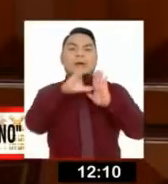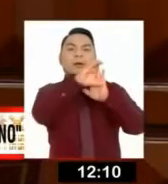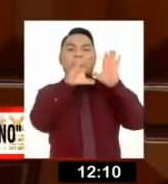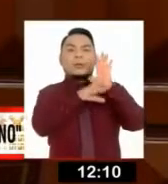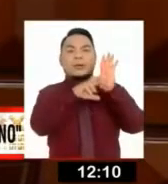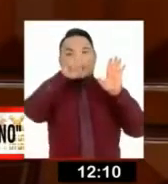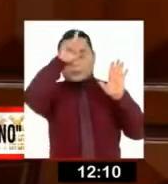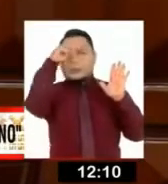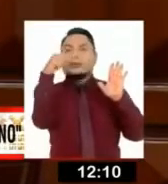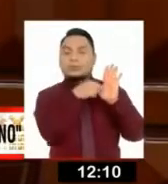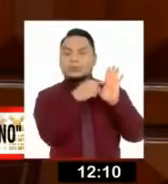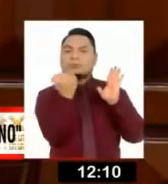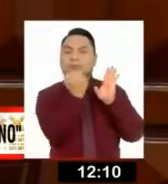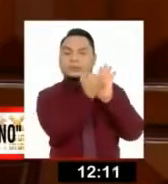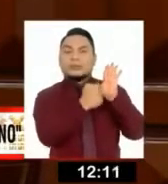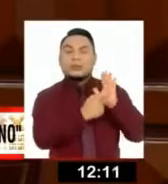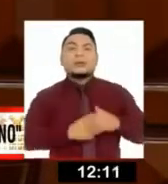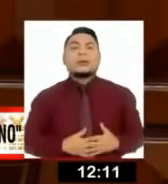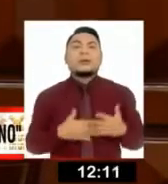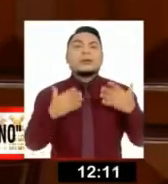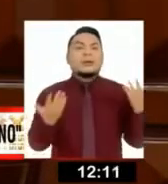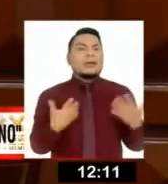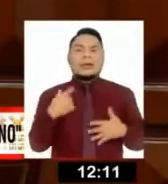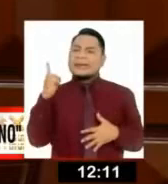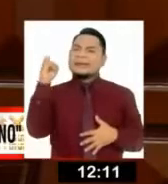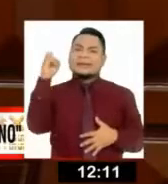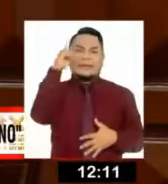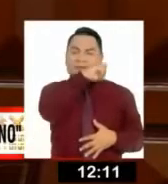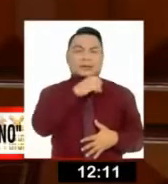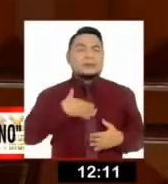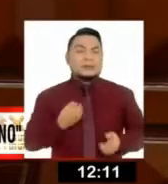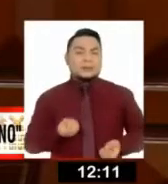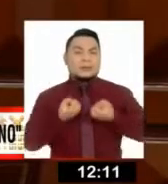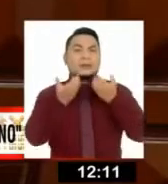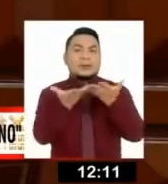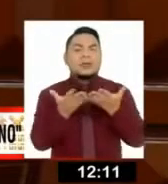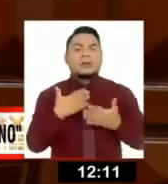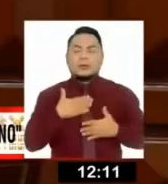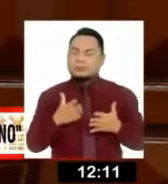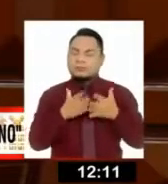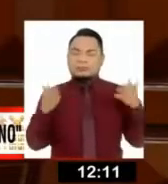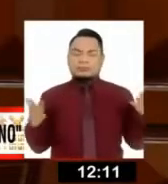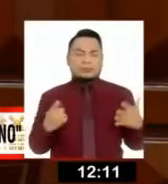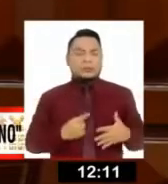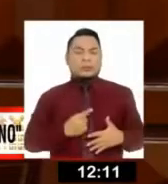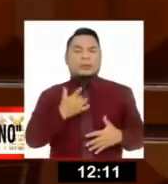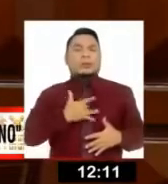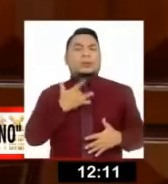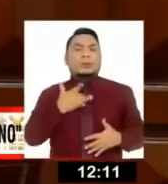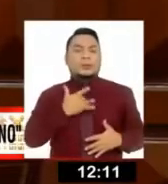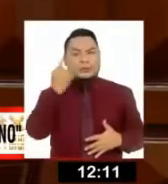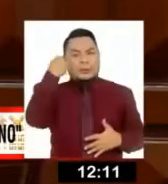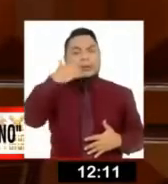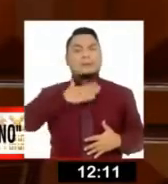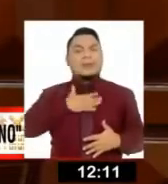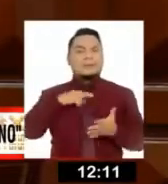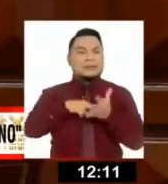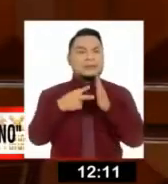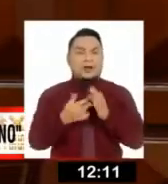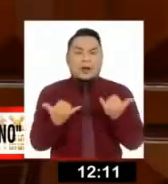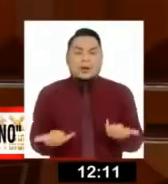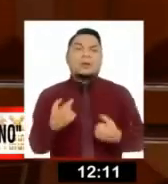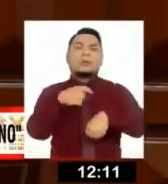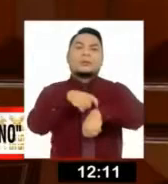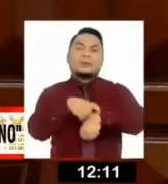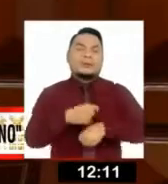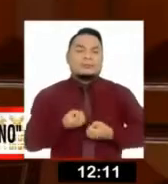de la República. Es difícil expresar el altísimo honor que significa para mí en este